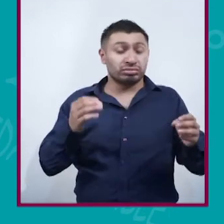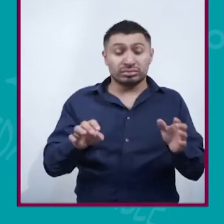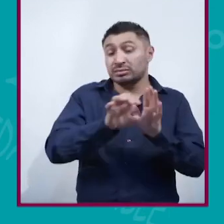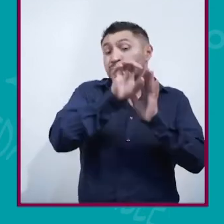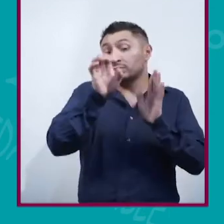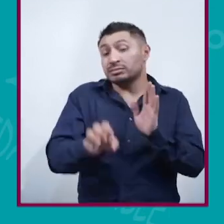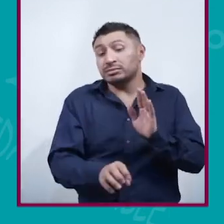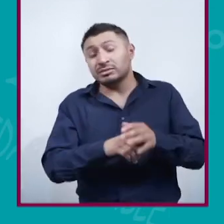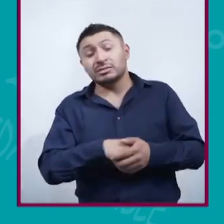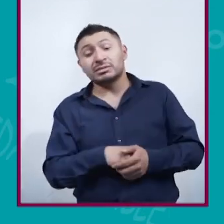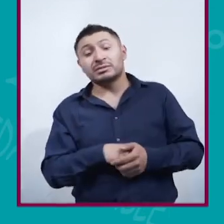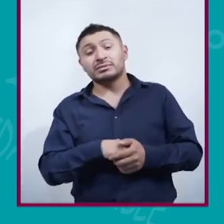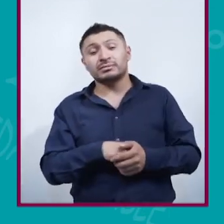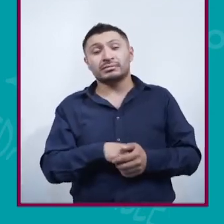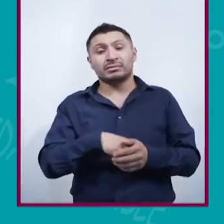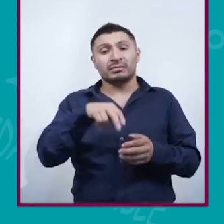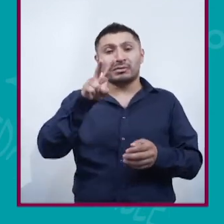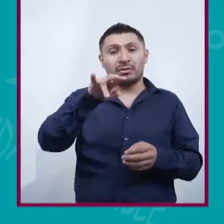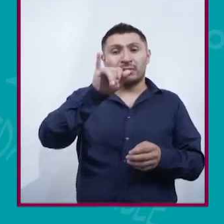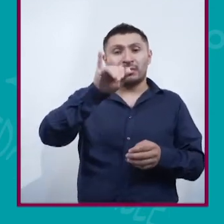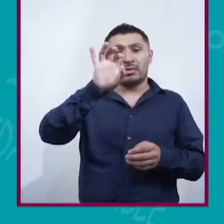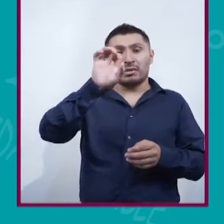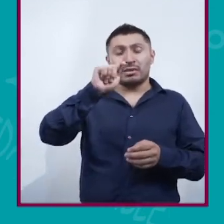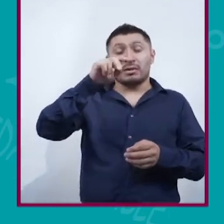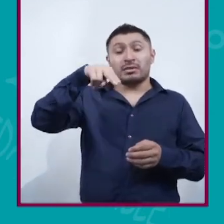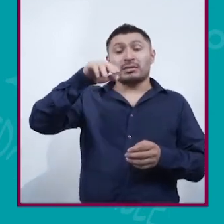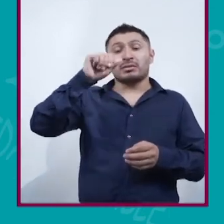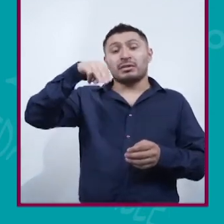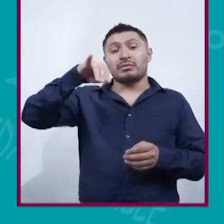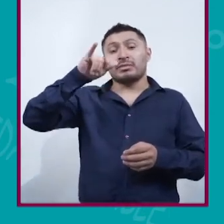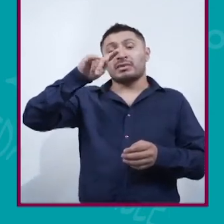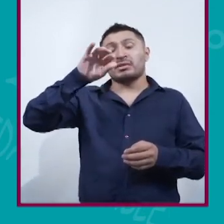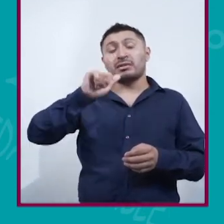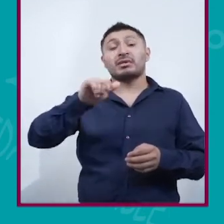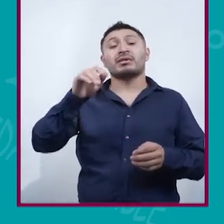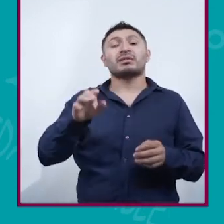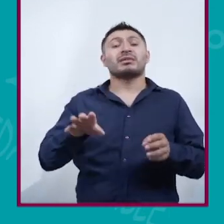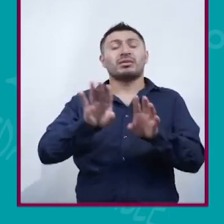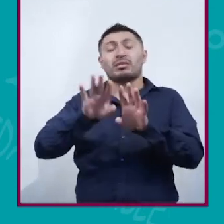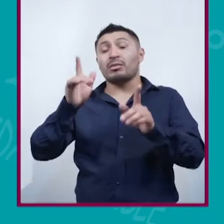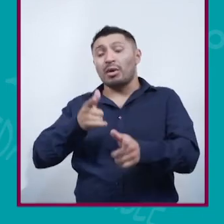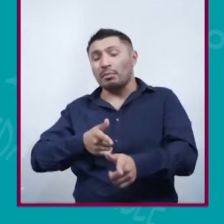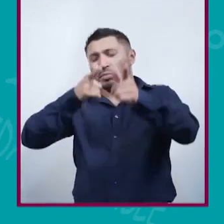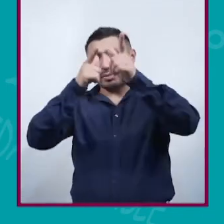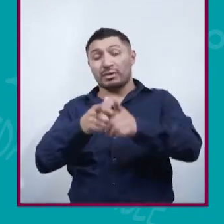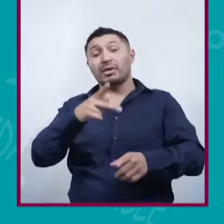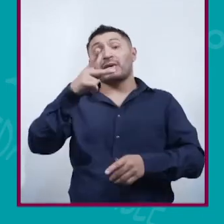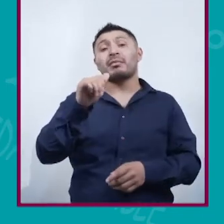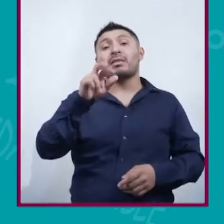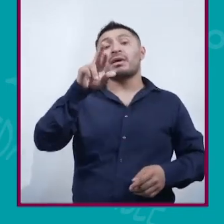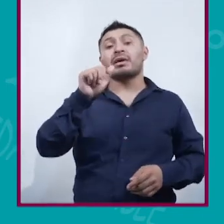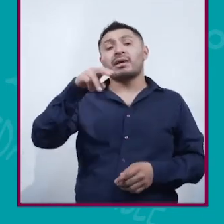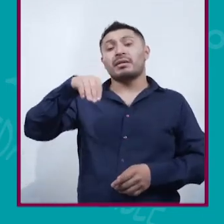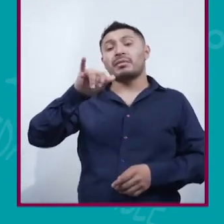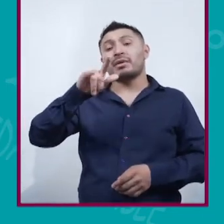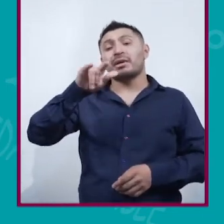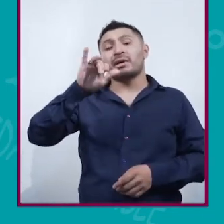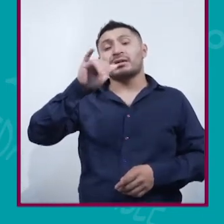clásico ejemplo del survietnamita ejecutado por un paramilitar en la